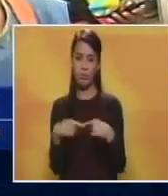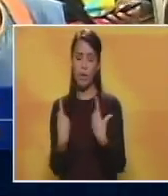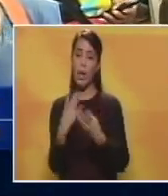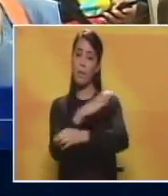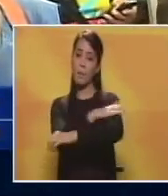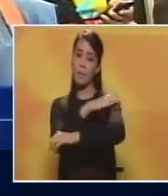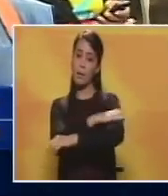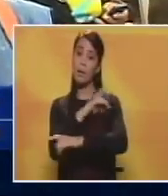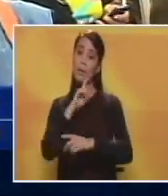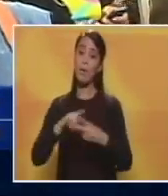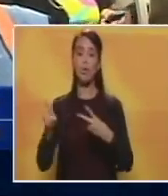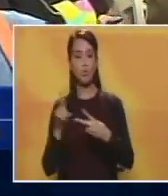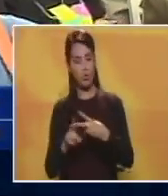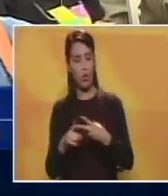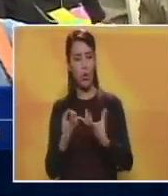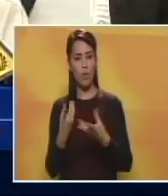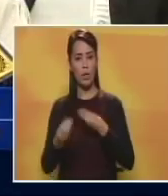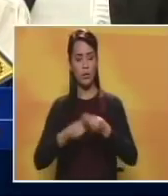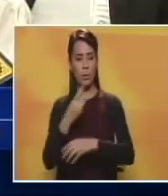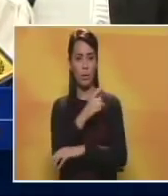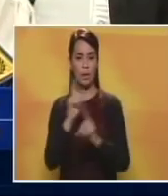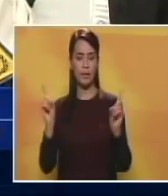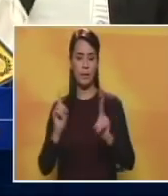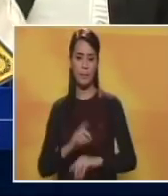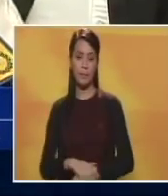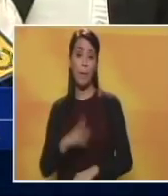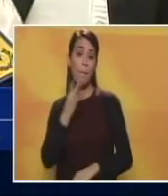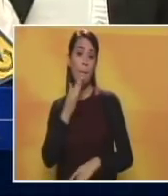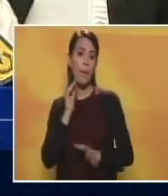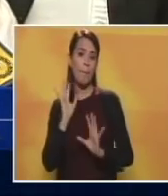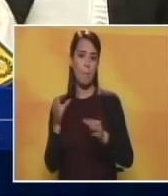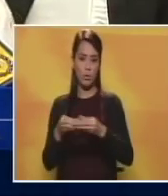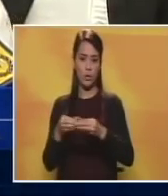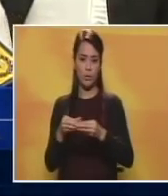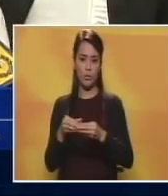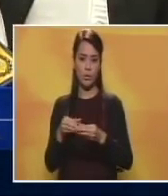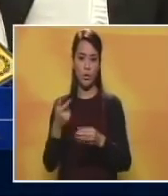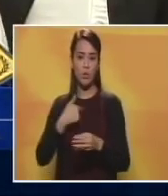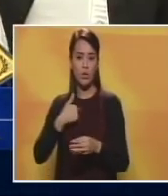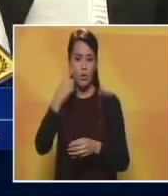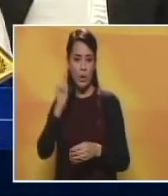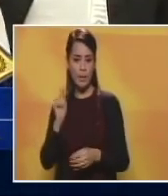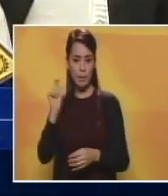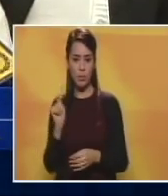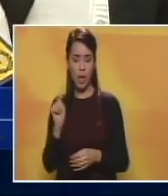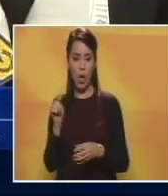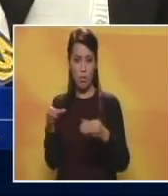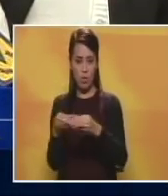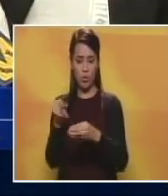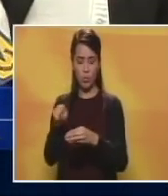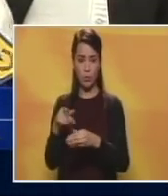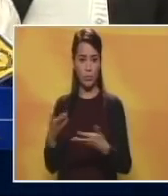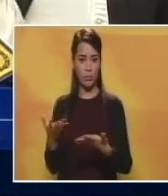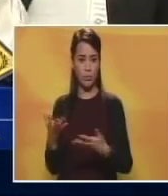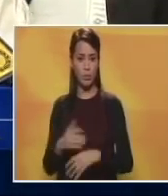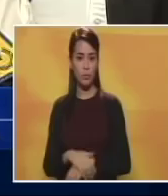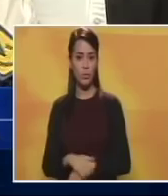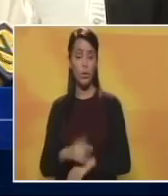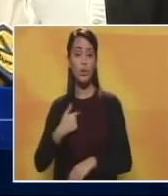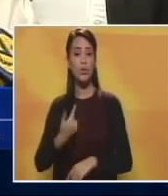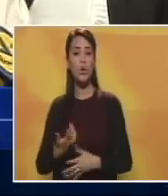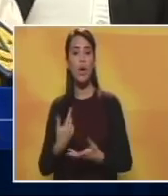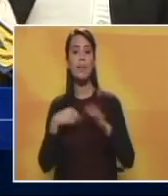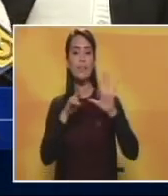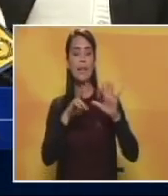y no solo de Acción Democrática. Por ejemplo, en este circuito, aquí, yo soy el diputado de este circuito. Yo aquí saqué más